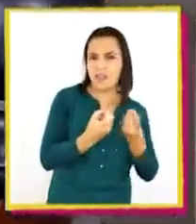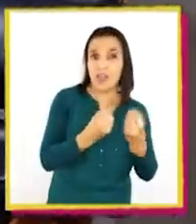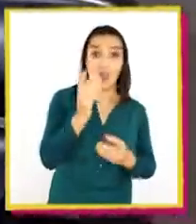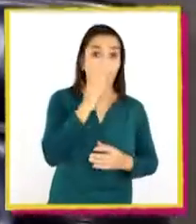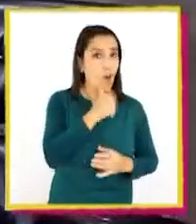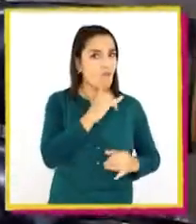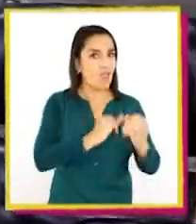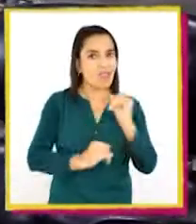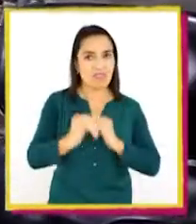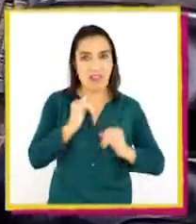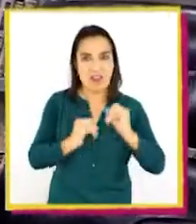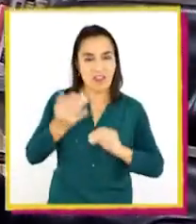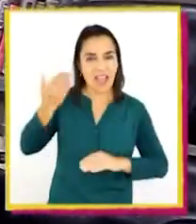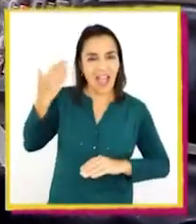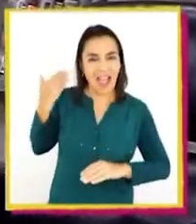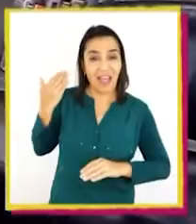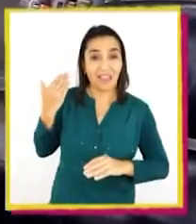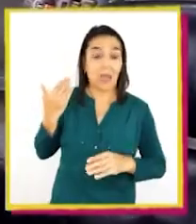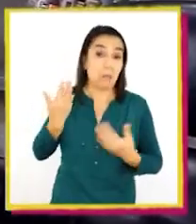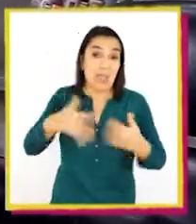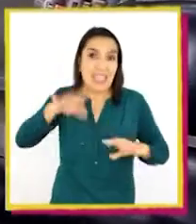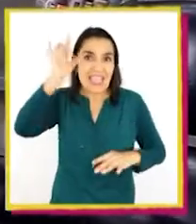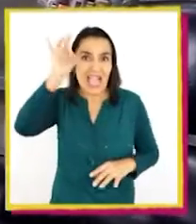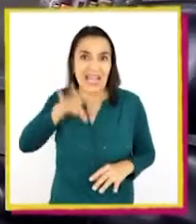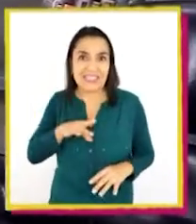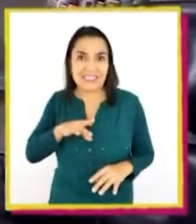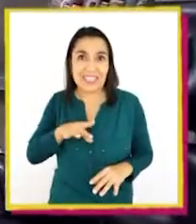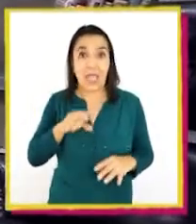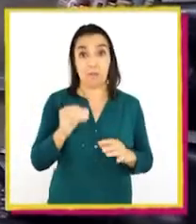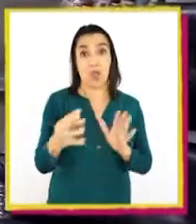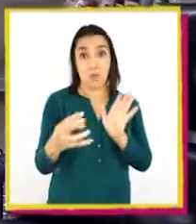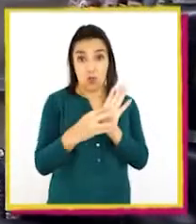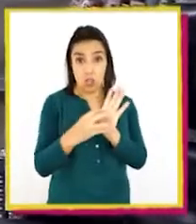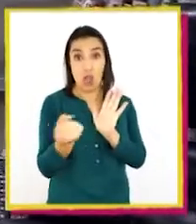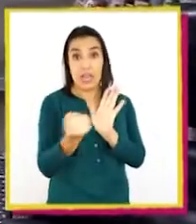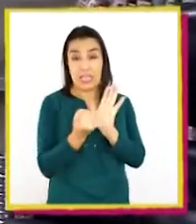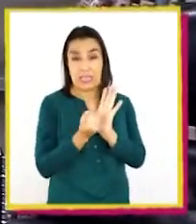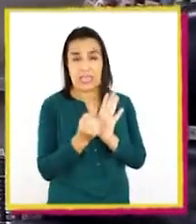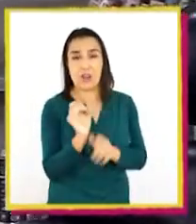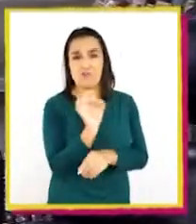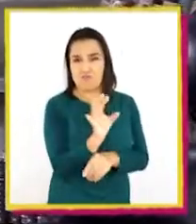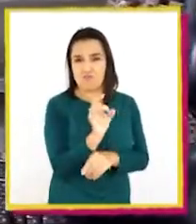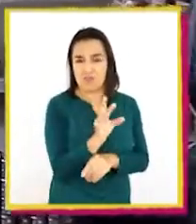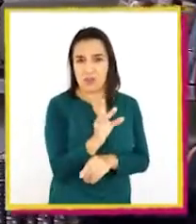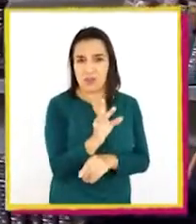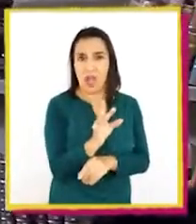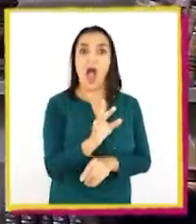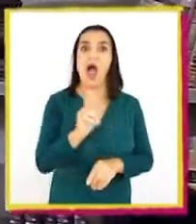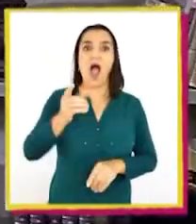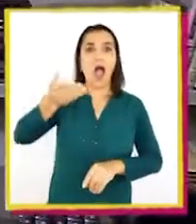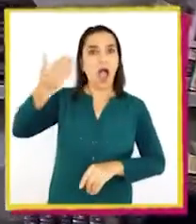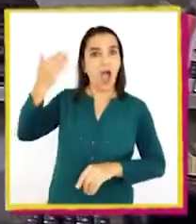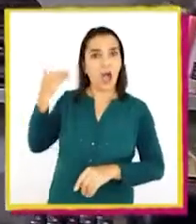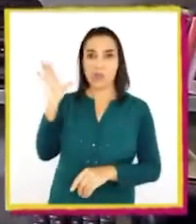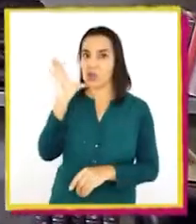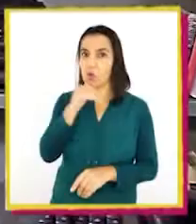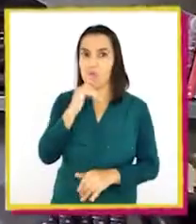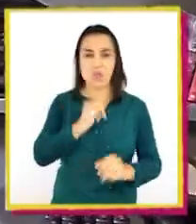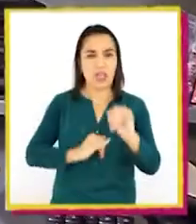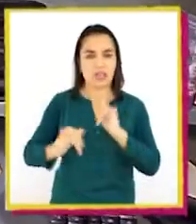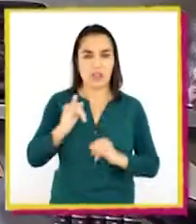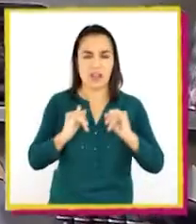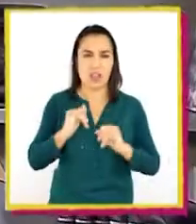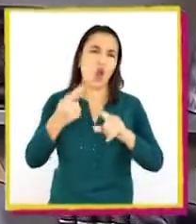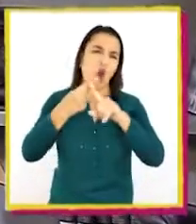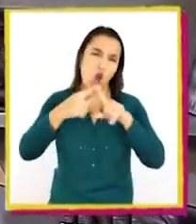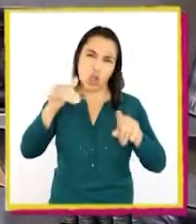internet. Ya sé, quizás le mandaba solo emojis y stickers. ¡Ay no! Si en esa época no existía internet. Claro, eran